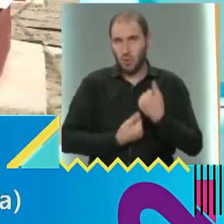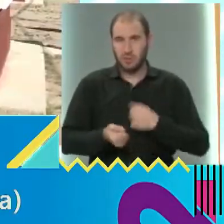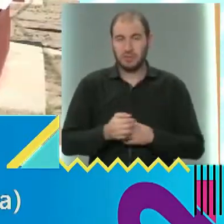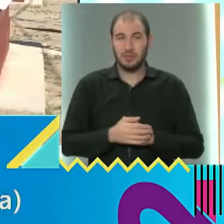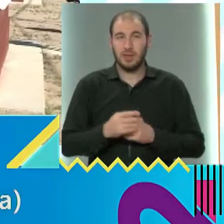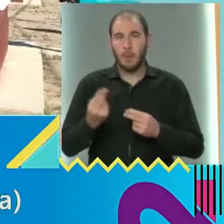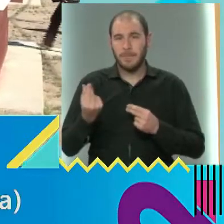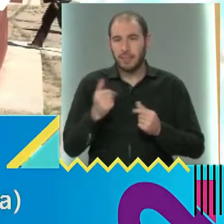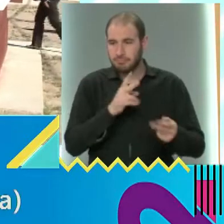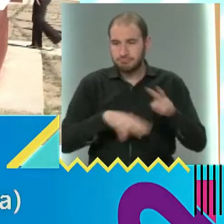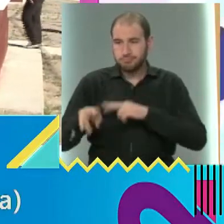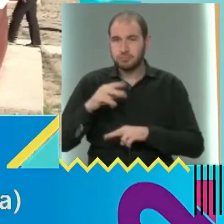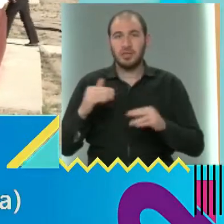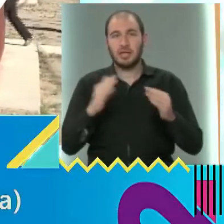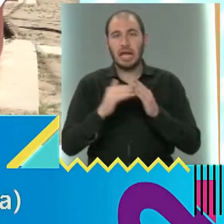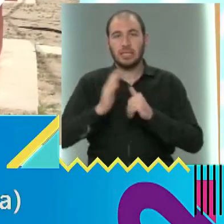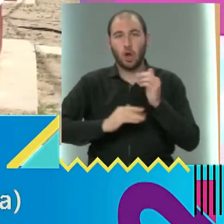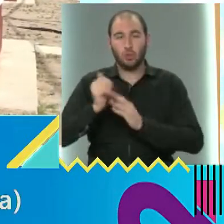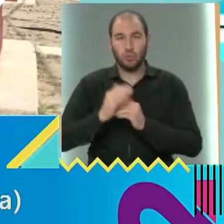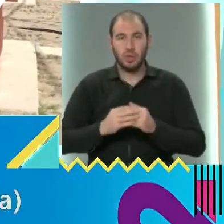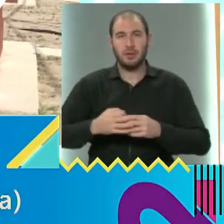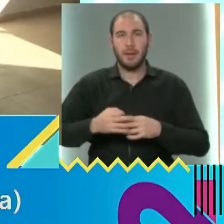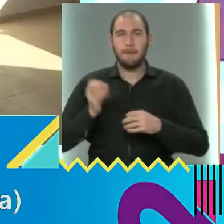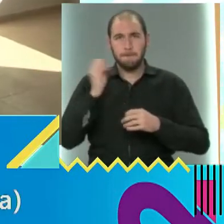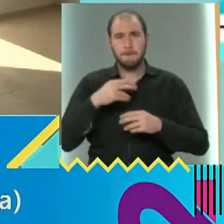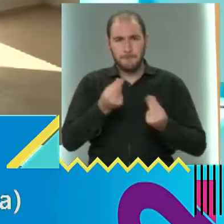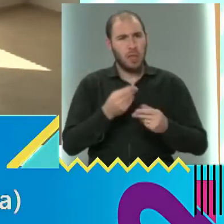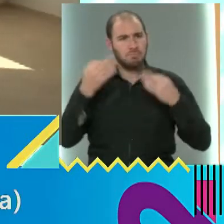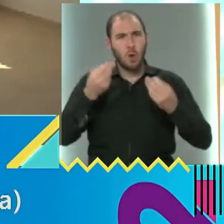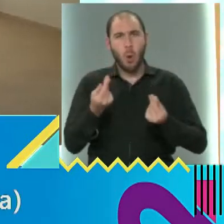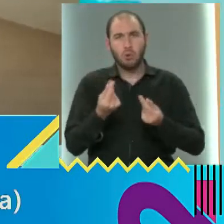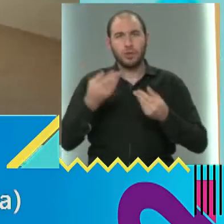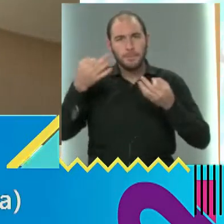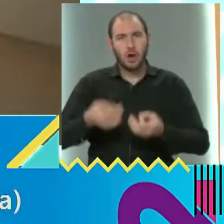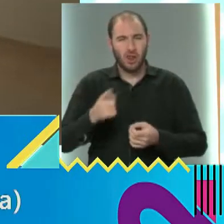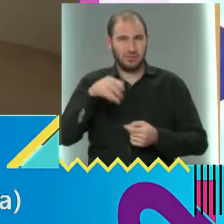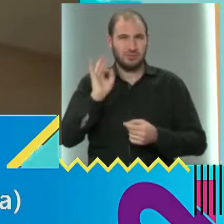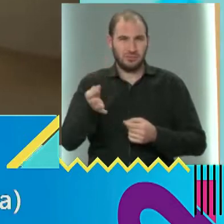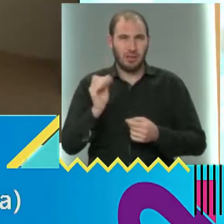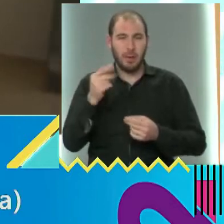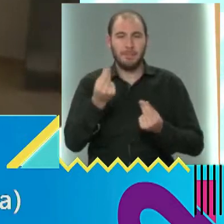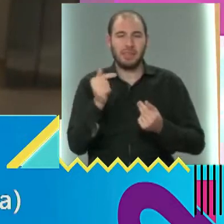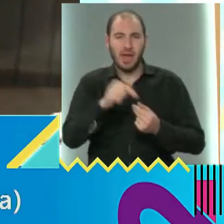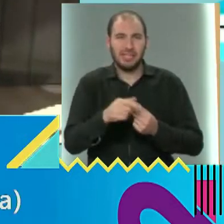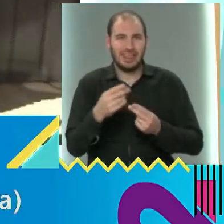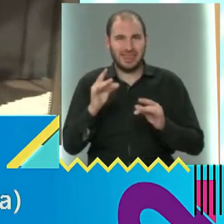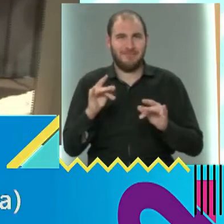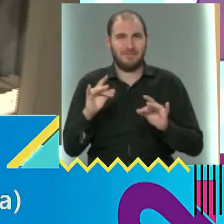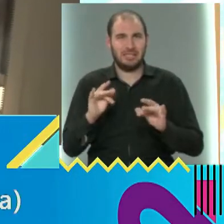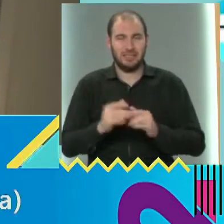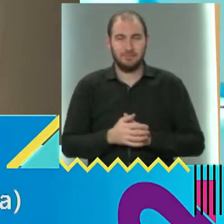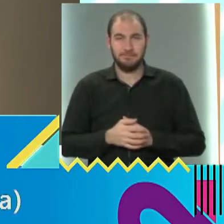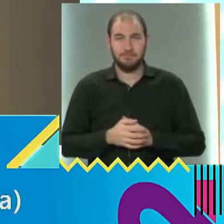volcar recursos a construir viviendas, optimizando los mismos, siendo muy conscientes de que esos recursos son muy difíciles,